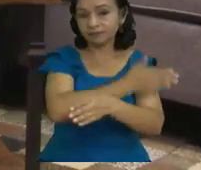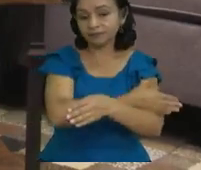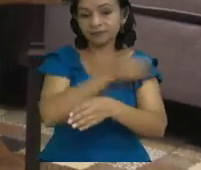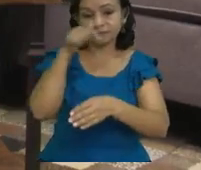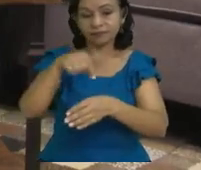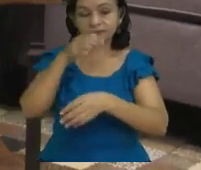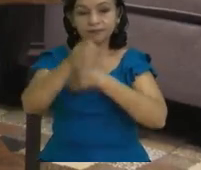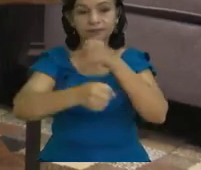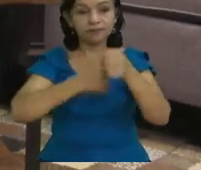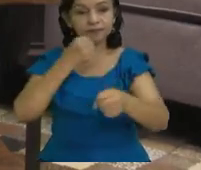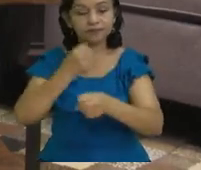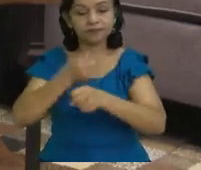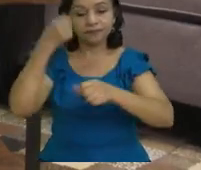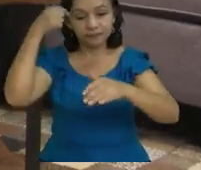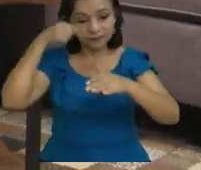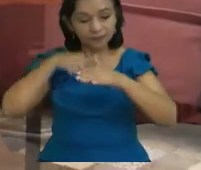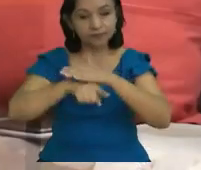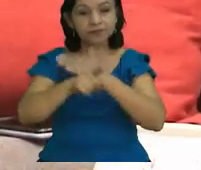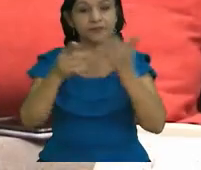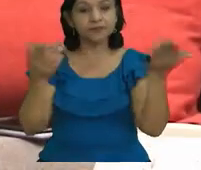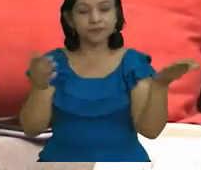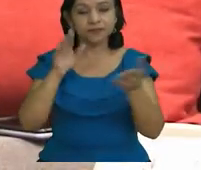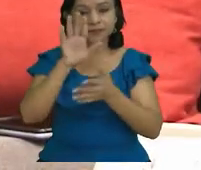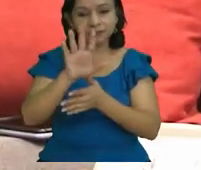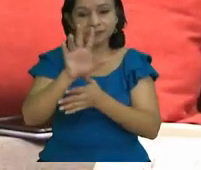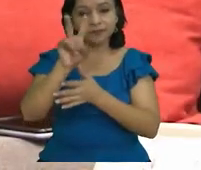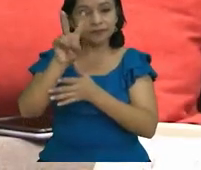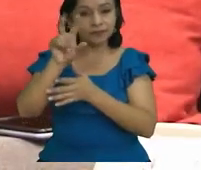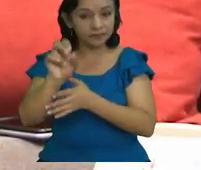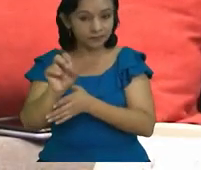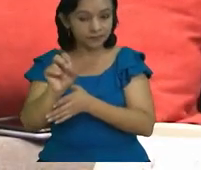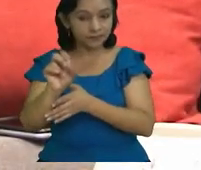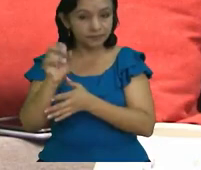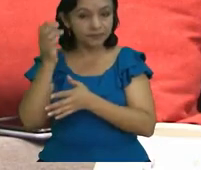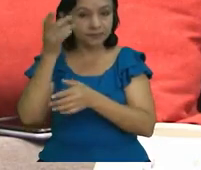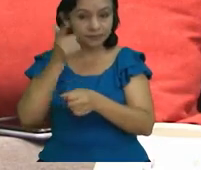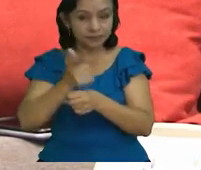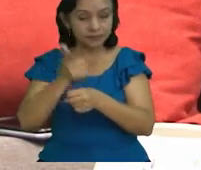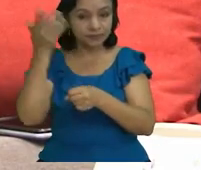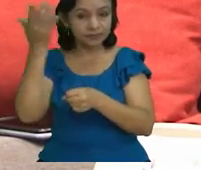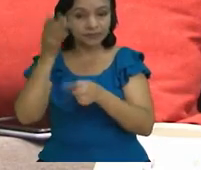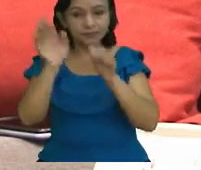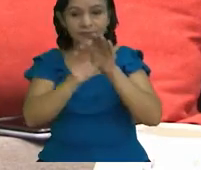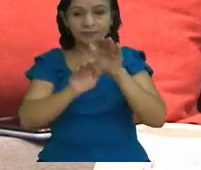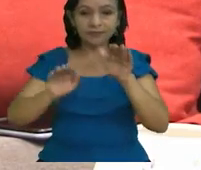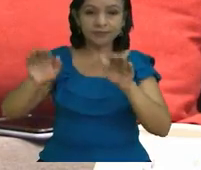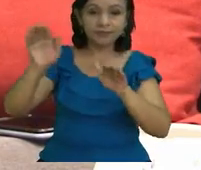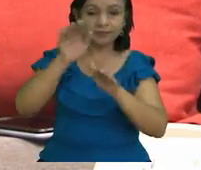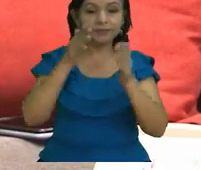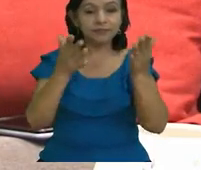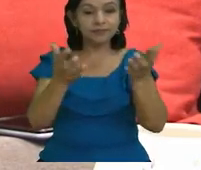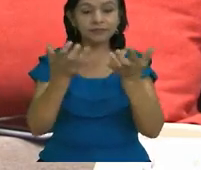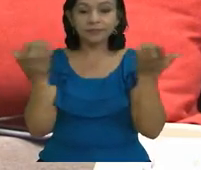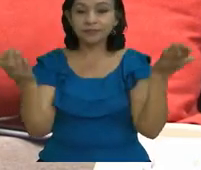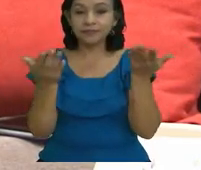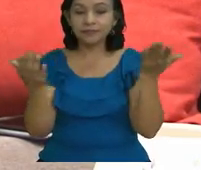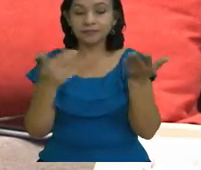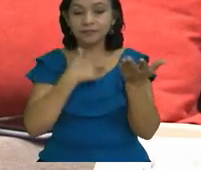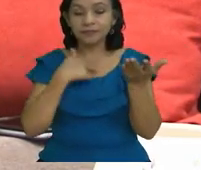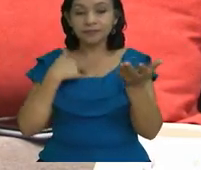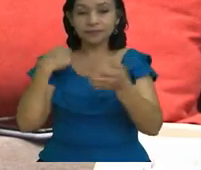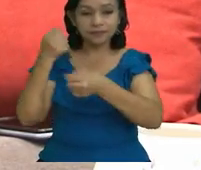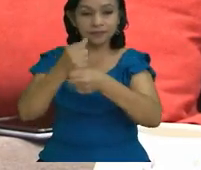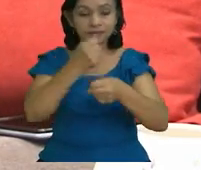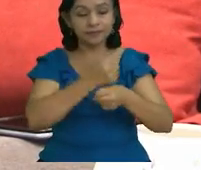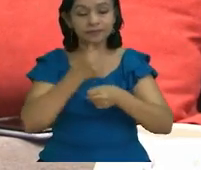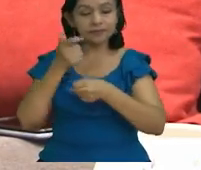este año tenemos la meta de llegar a hacer 520 videoconferencias más. ¿Cómo hemos estado operativizando